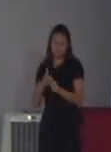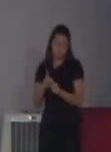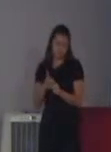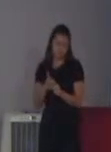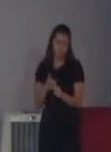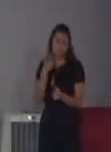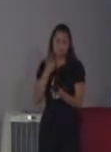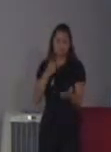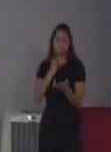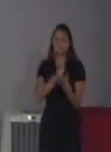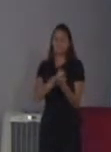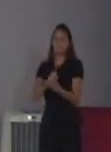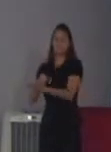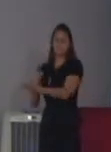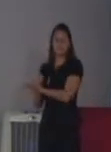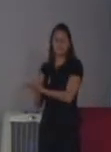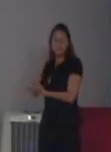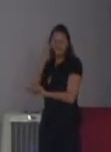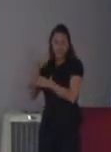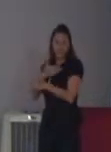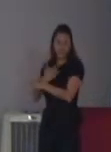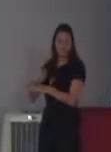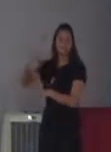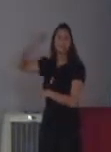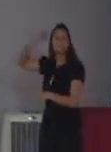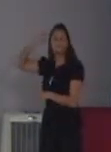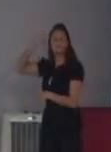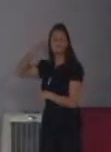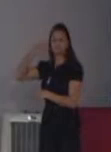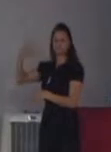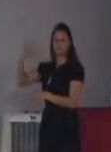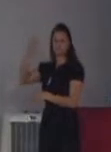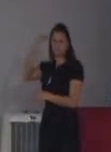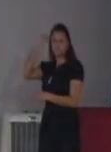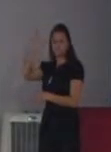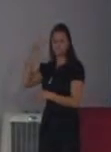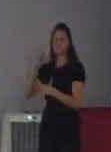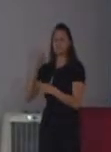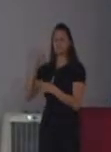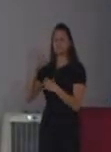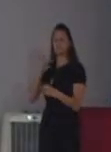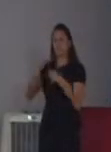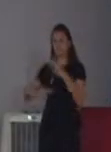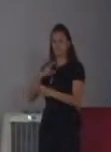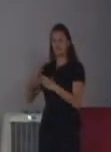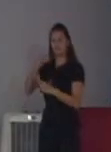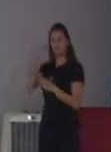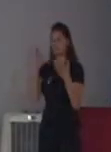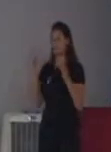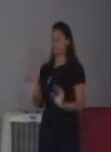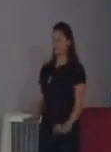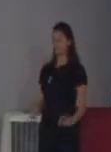ser depurados, justamente por esa idea que se fortaleció, se reforzó en la Segunda Guerra Mundial del cuerpo perfecto, las